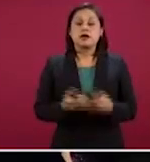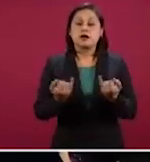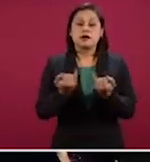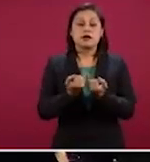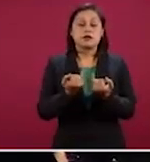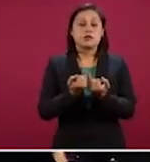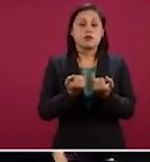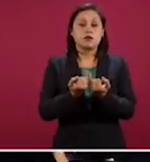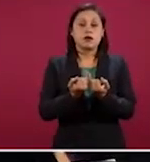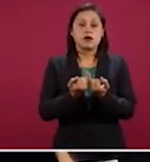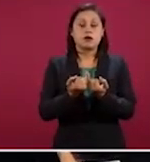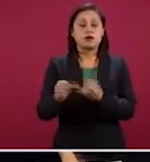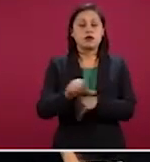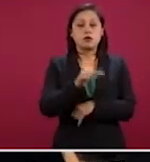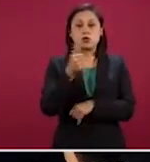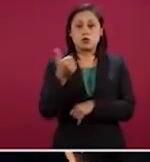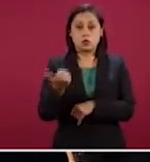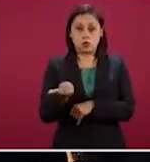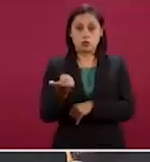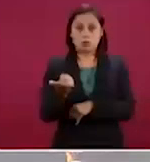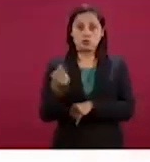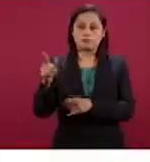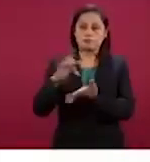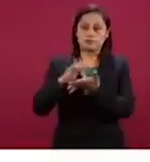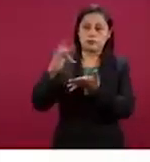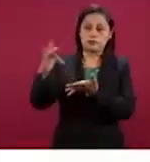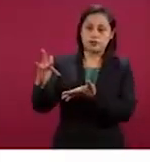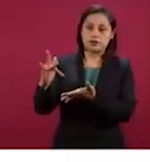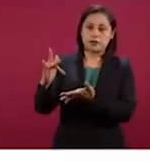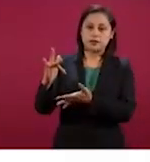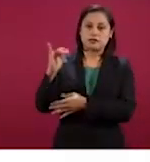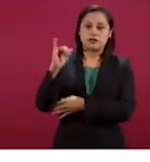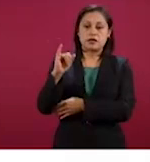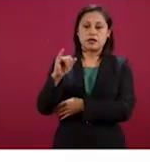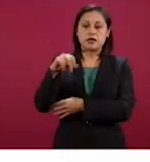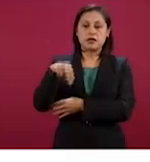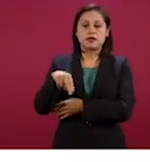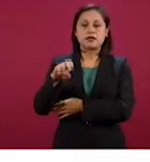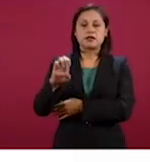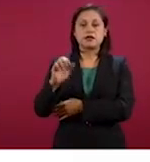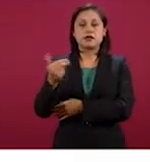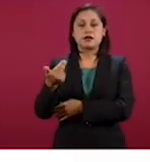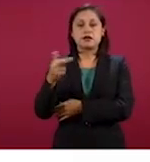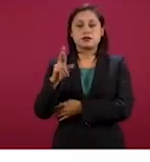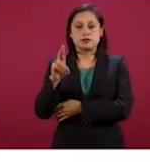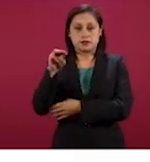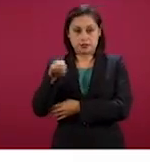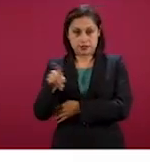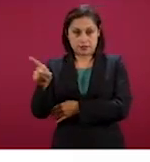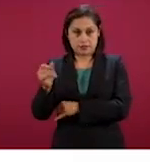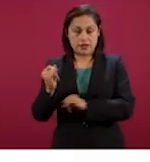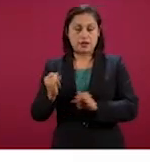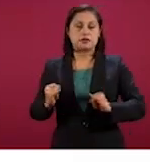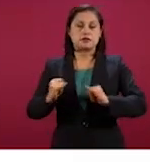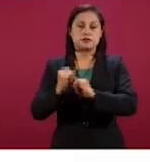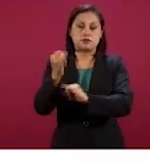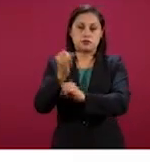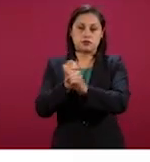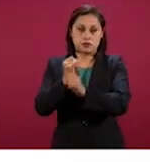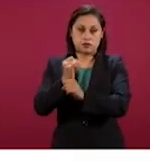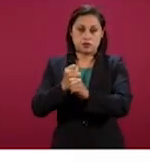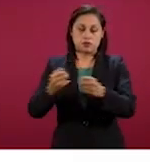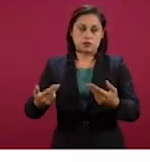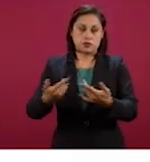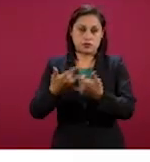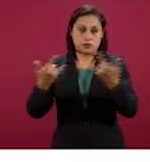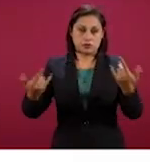tendremos, gracias al Instituto Nacional de Estudios Históricos de la Revolución de México, disponibles para descarga gratuita